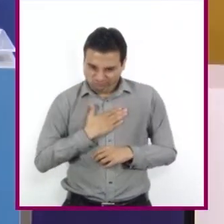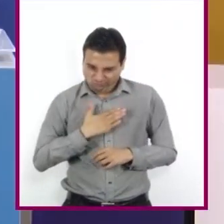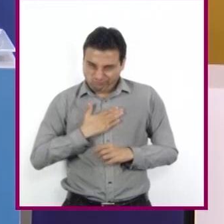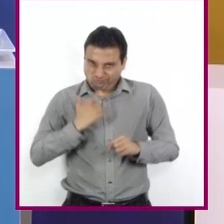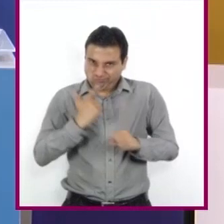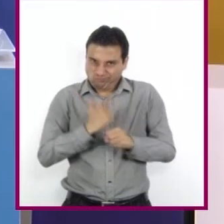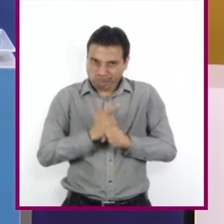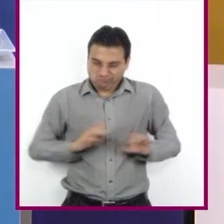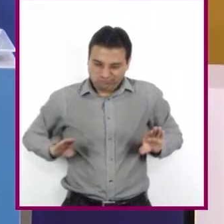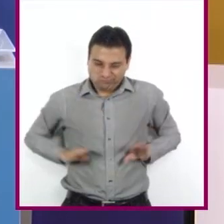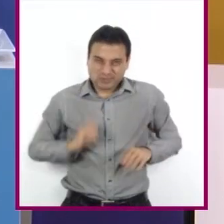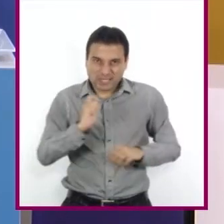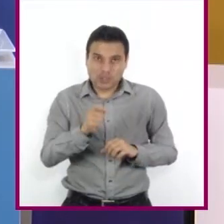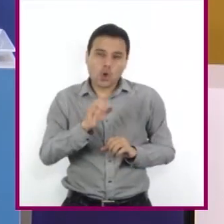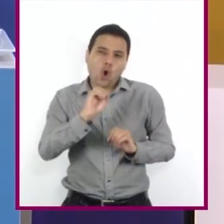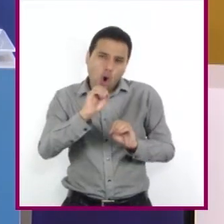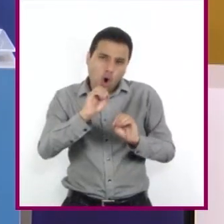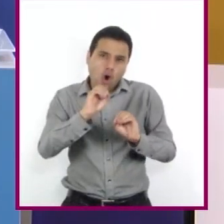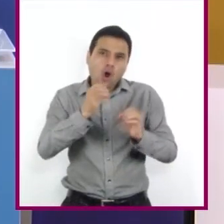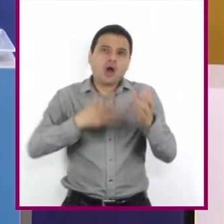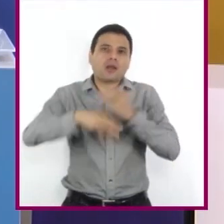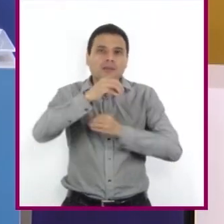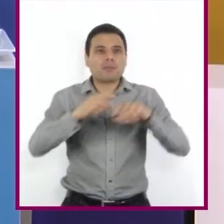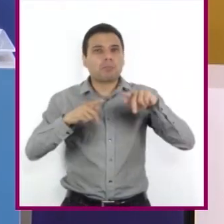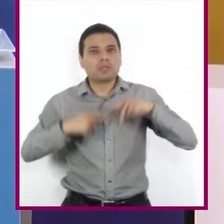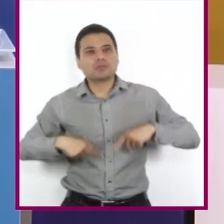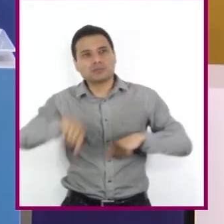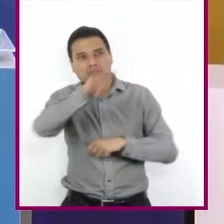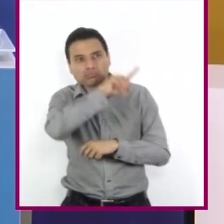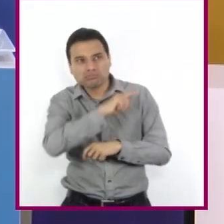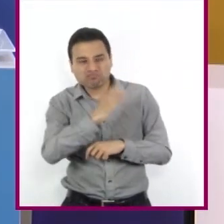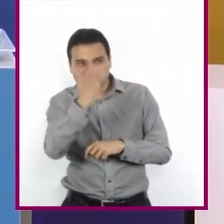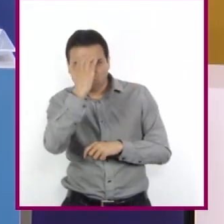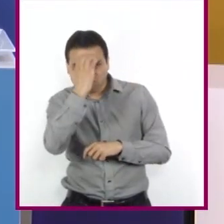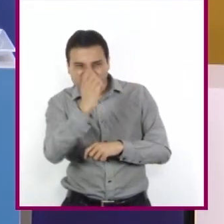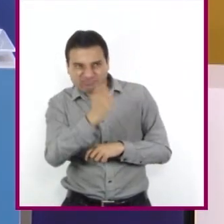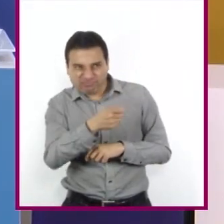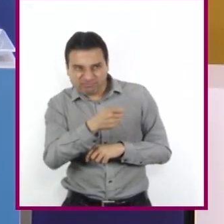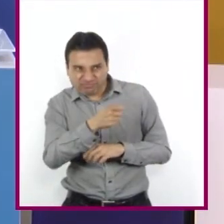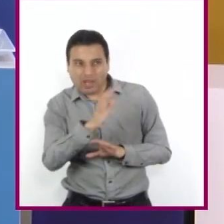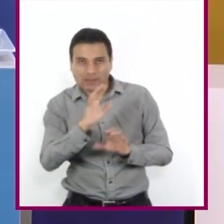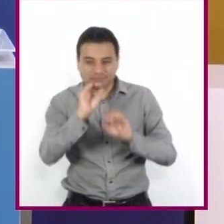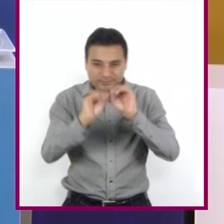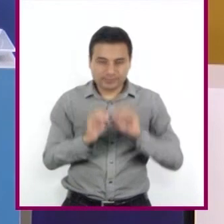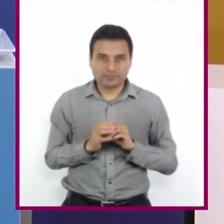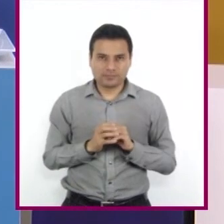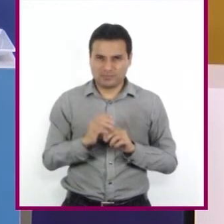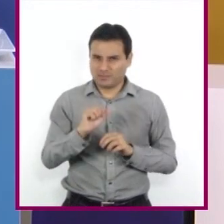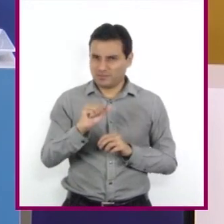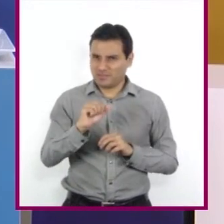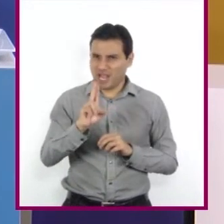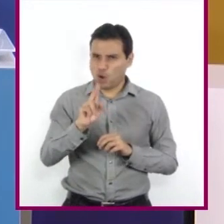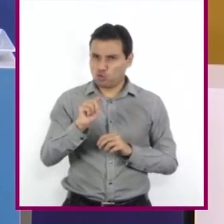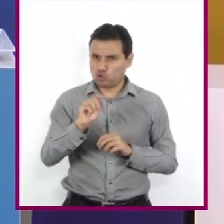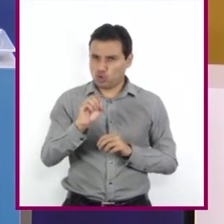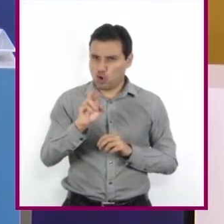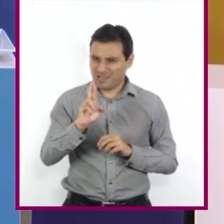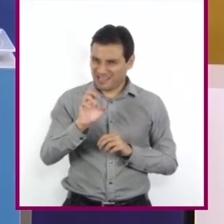propias en los demás. Espera, Nareli. ¿Me estás diciendo que el autorretrato